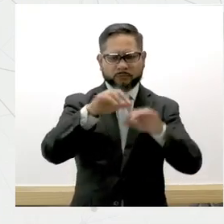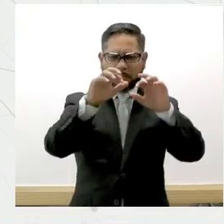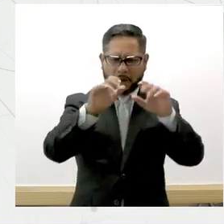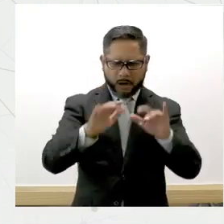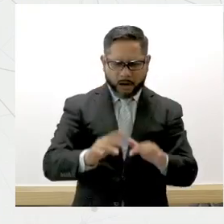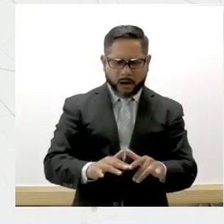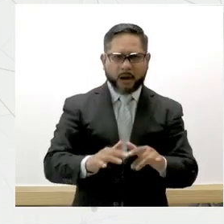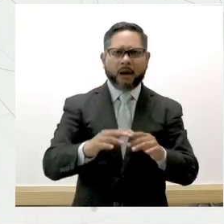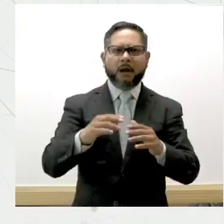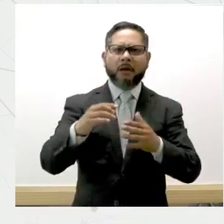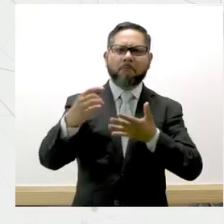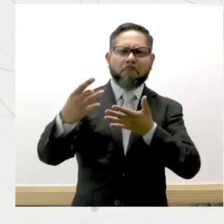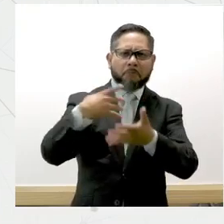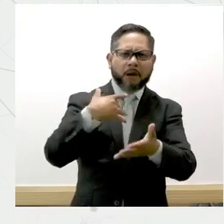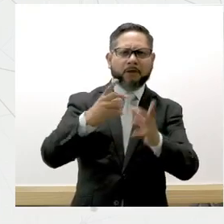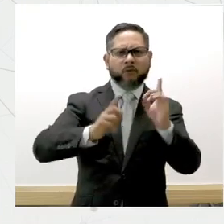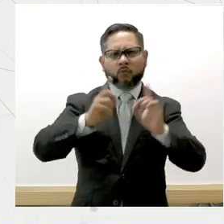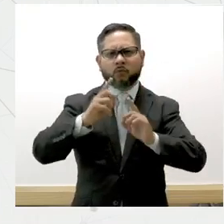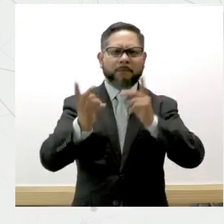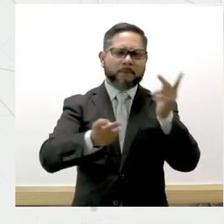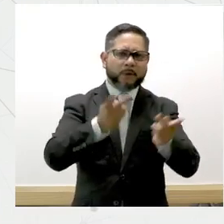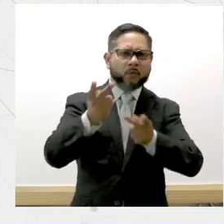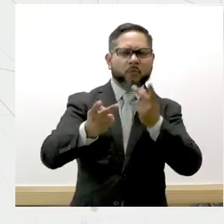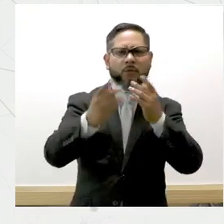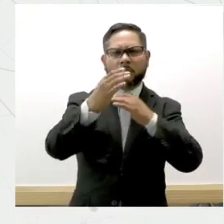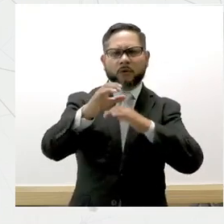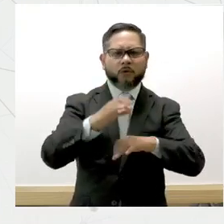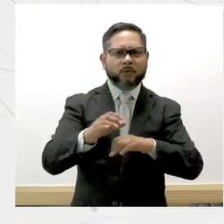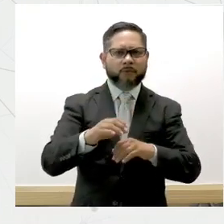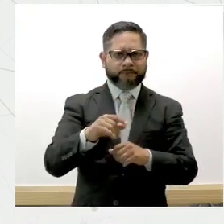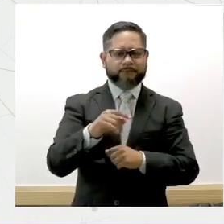llegar sus preguntas y comentarios. El correo es